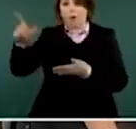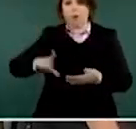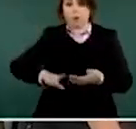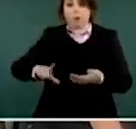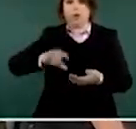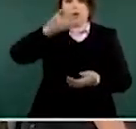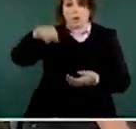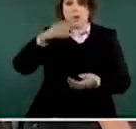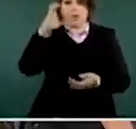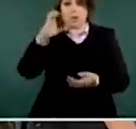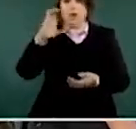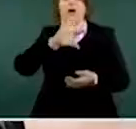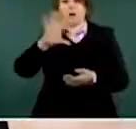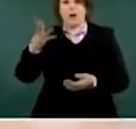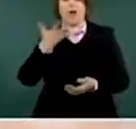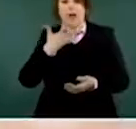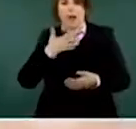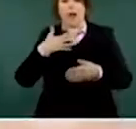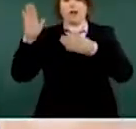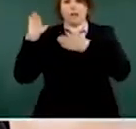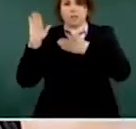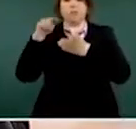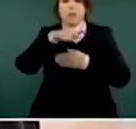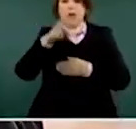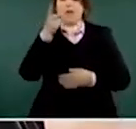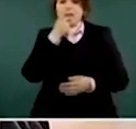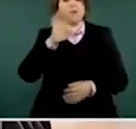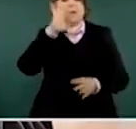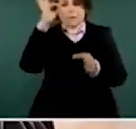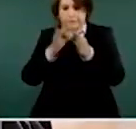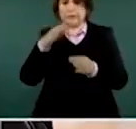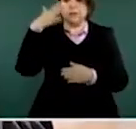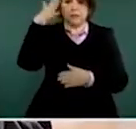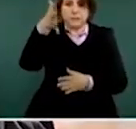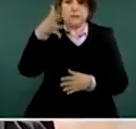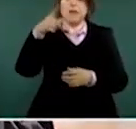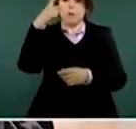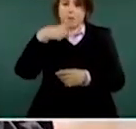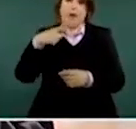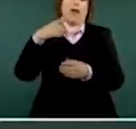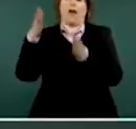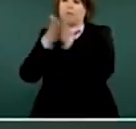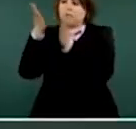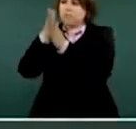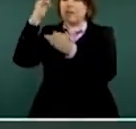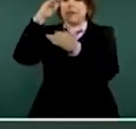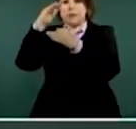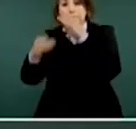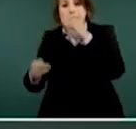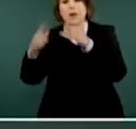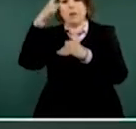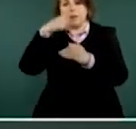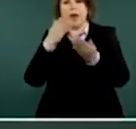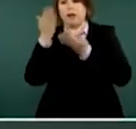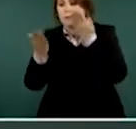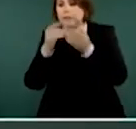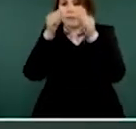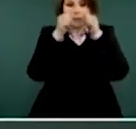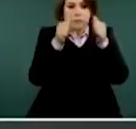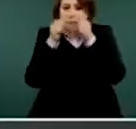ese hospital se va a terminar de equipar va a dar servicio va a funcionar